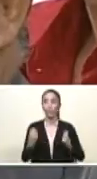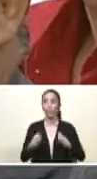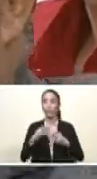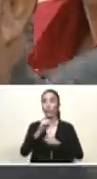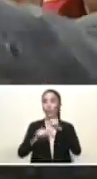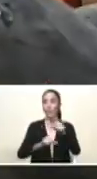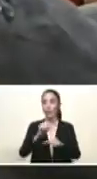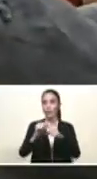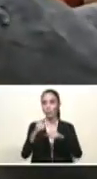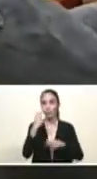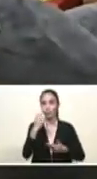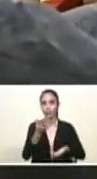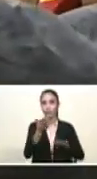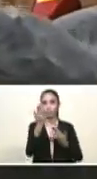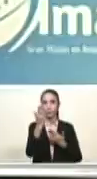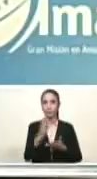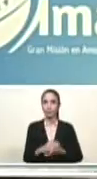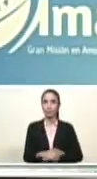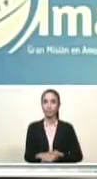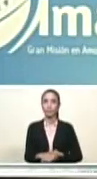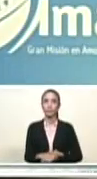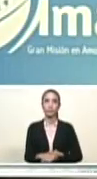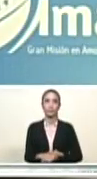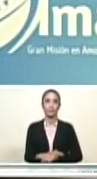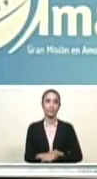bloque 4, ¿no era? Bloque 3.